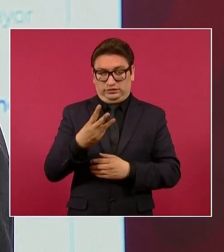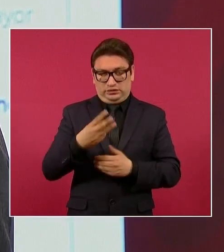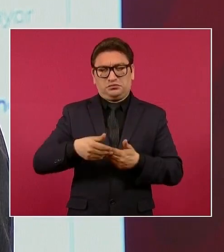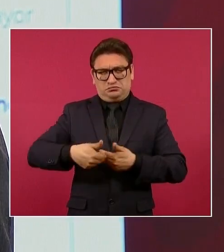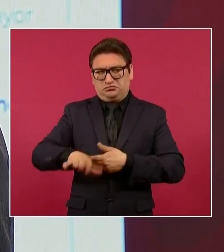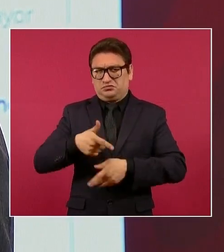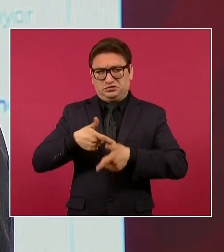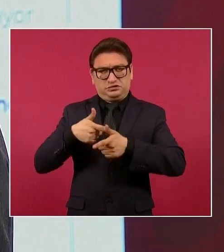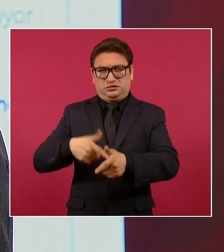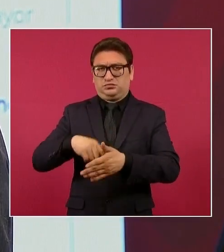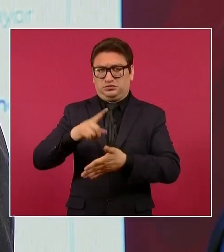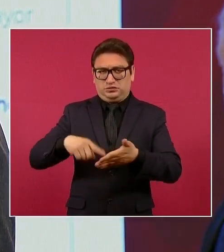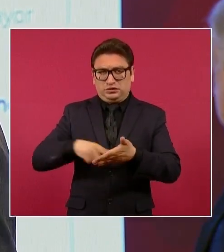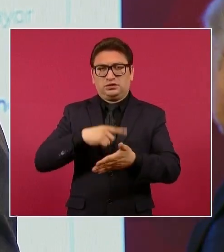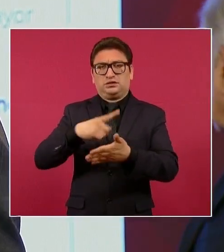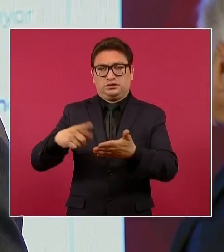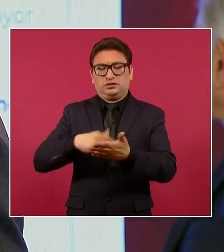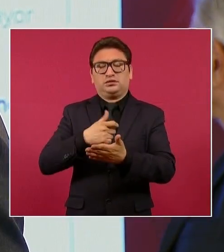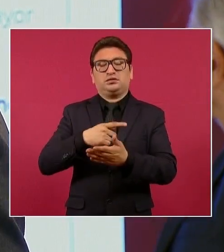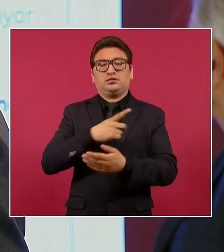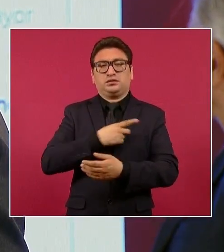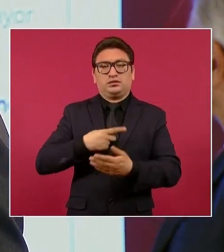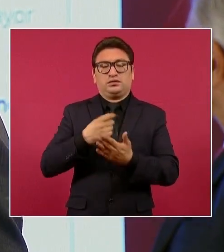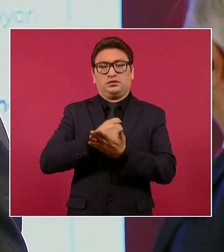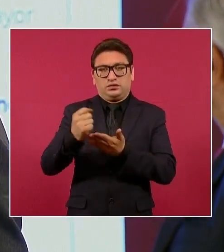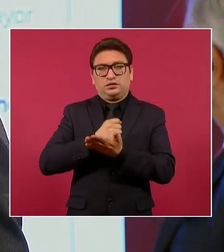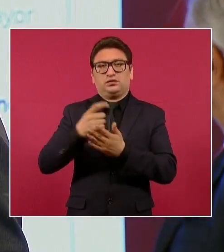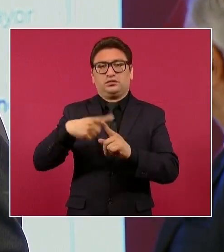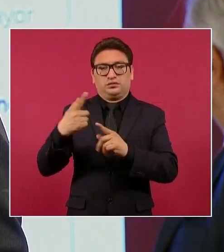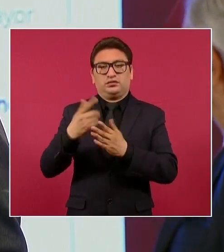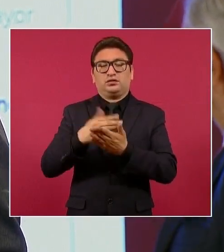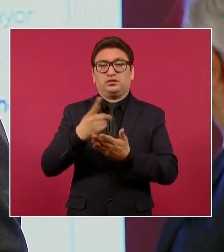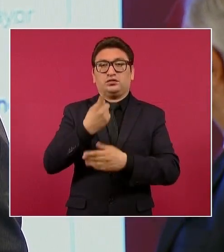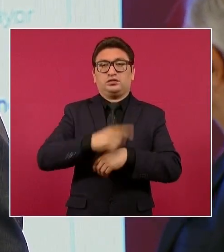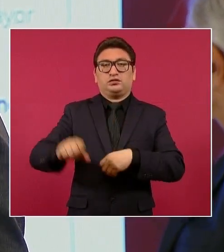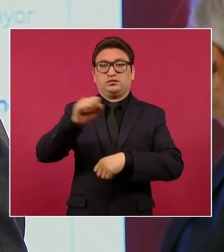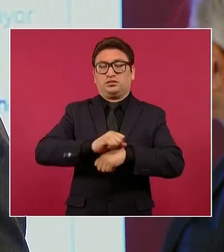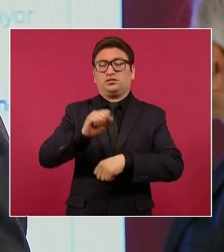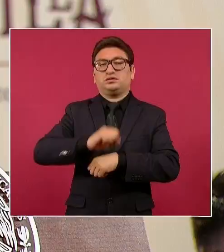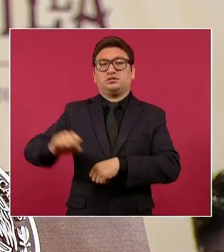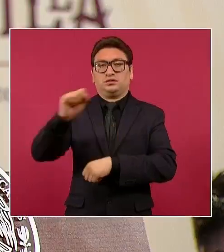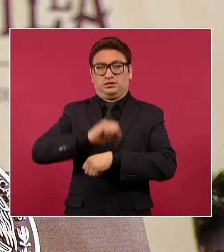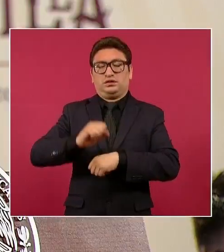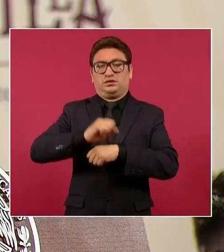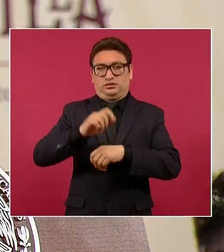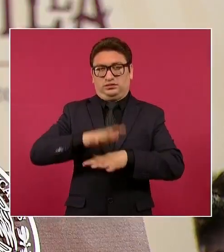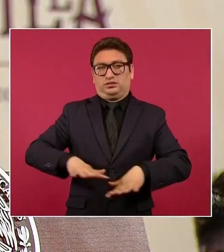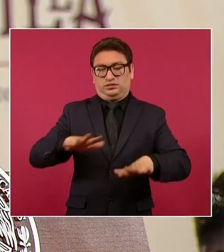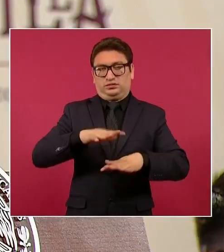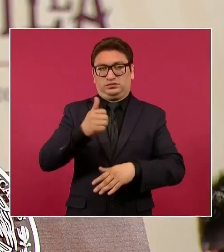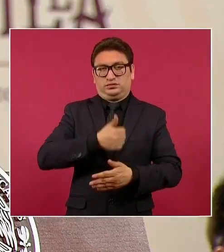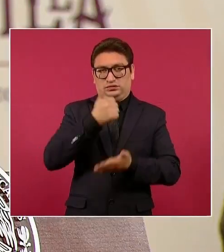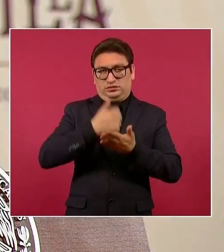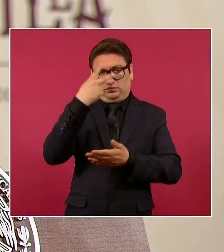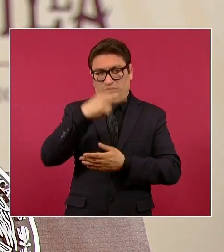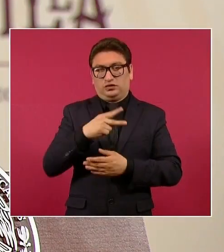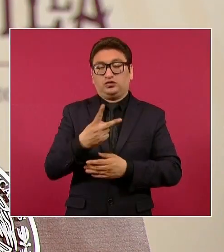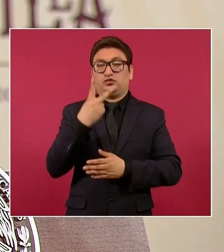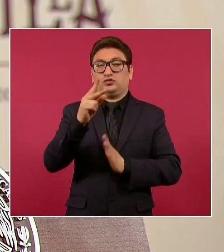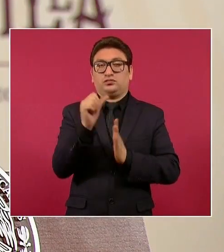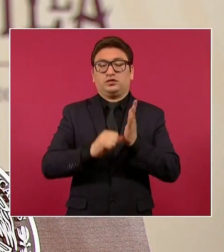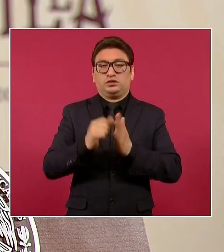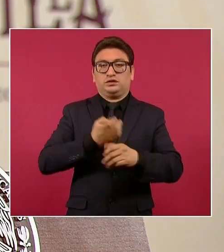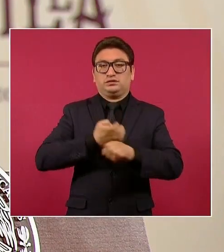seguido cancelando hipotecas. Se tiene un programa de hacer semanalmente en la Ciudad de México y bimestralmente se está acudiendo a todos los estados